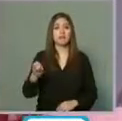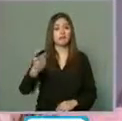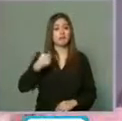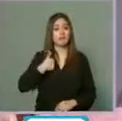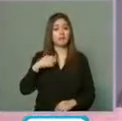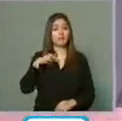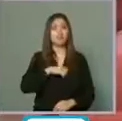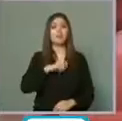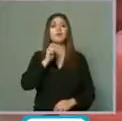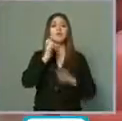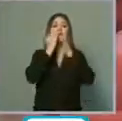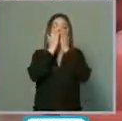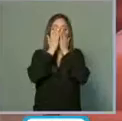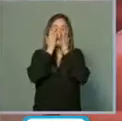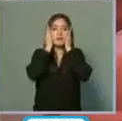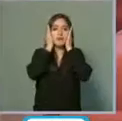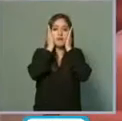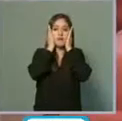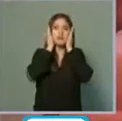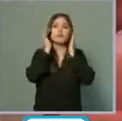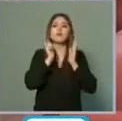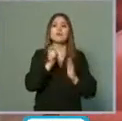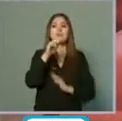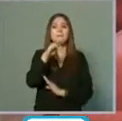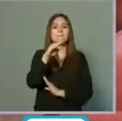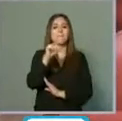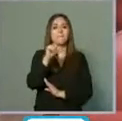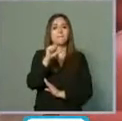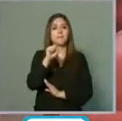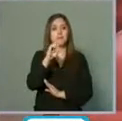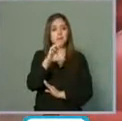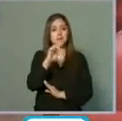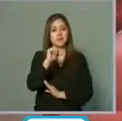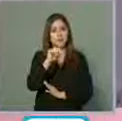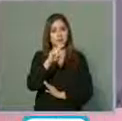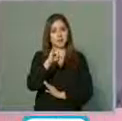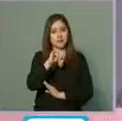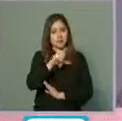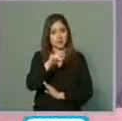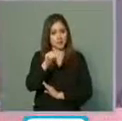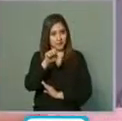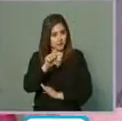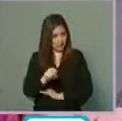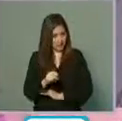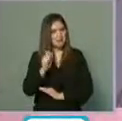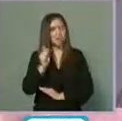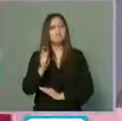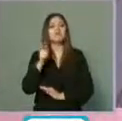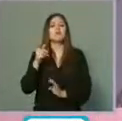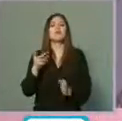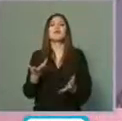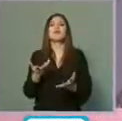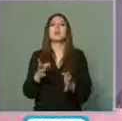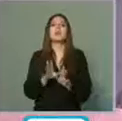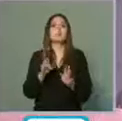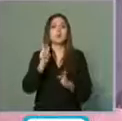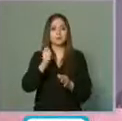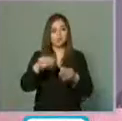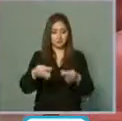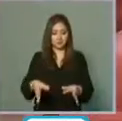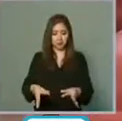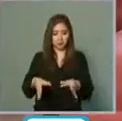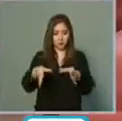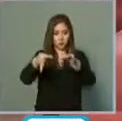de estas mascarillas que se llaman Hydrabomb de Garnier, que son, a ver cómo lo explico. Como pueden ver, es un sobrecito